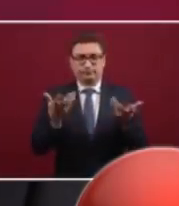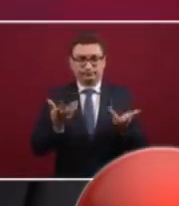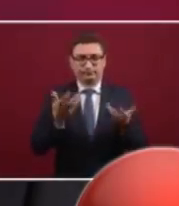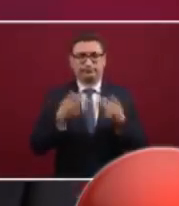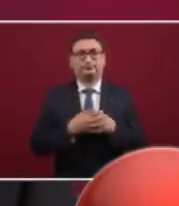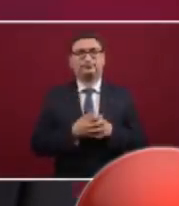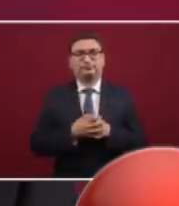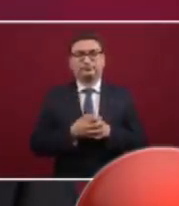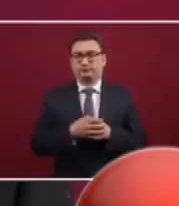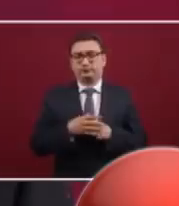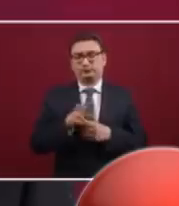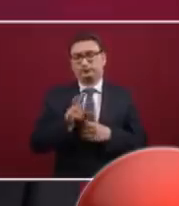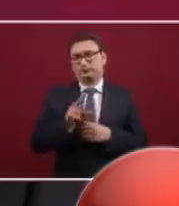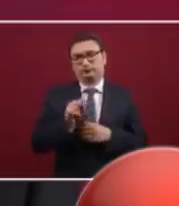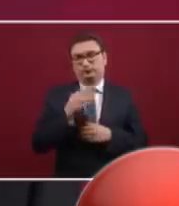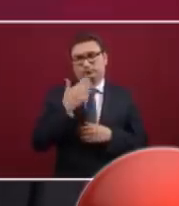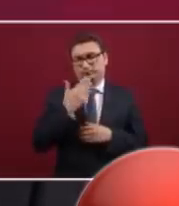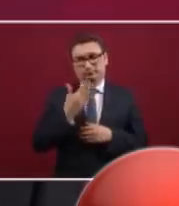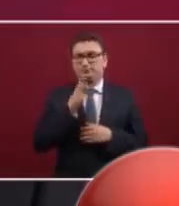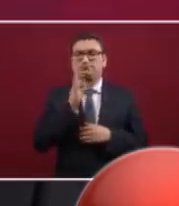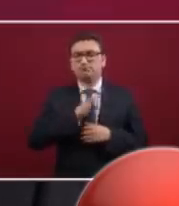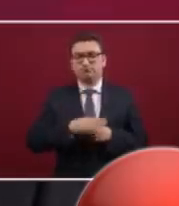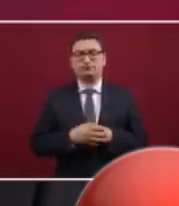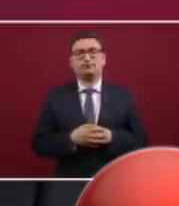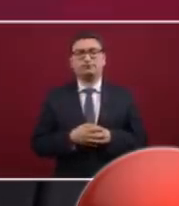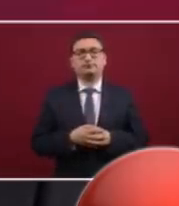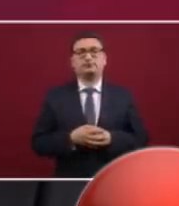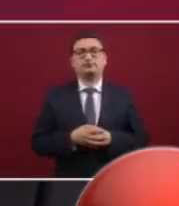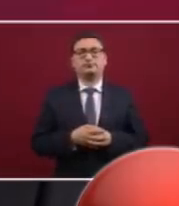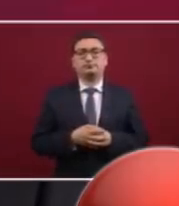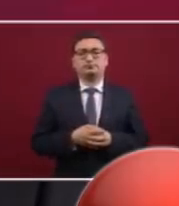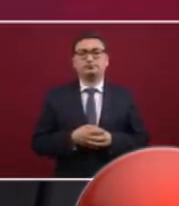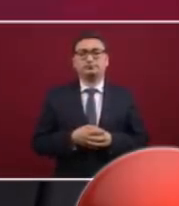Entonces, eso no se debe de hacer.